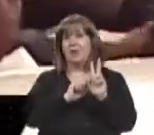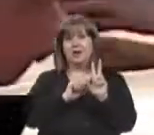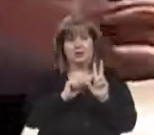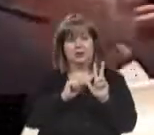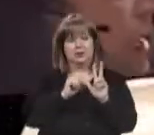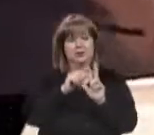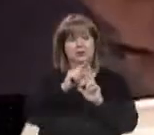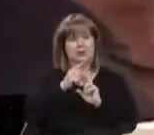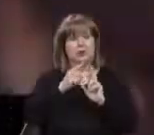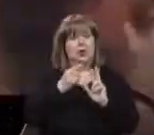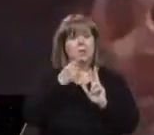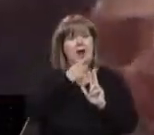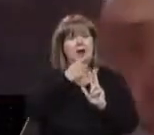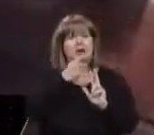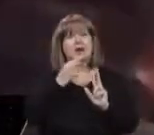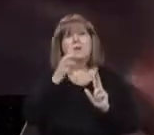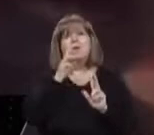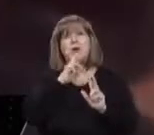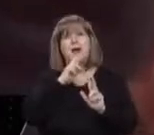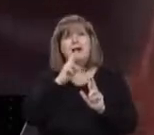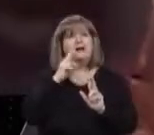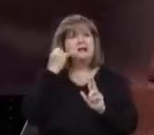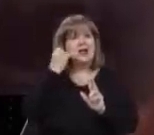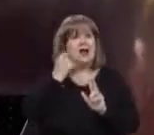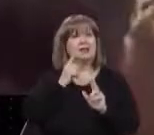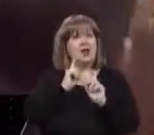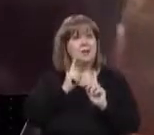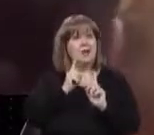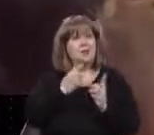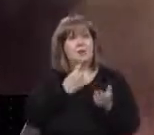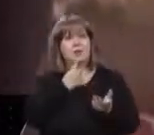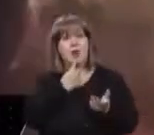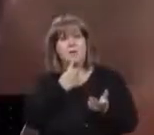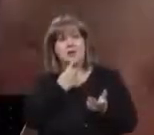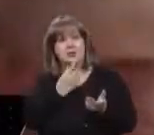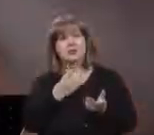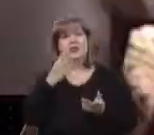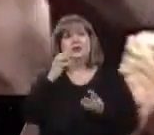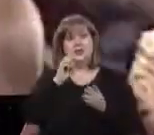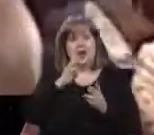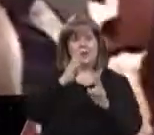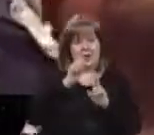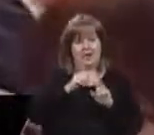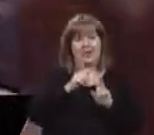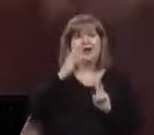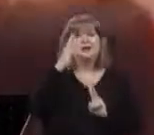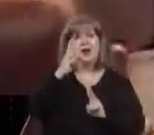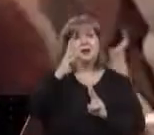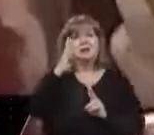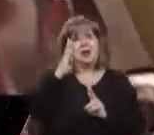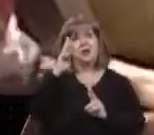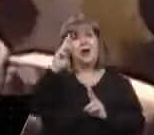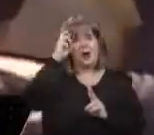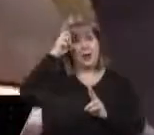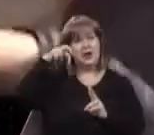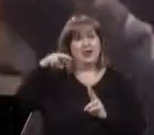haber participado de este plan de atacar a Cristina Fernández. Estamos hablando de Brenda Uliarte, quien, de